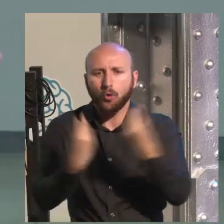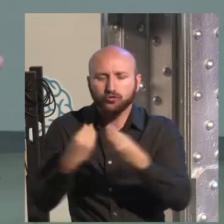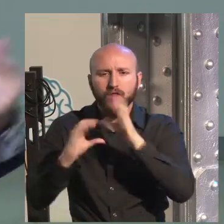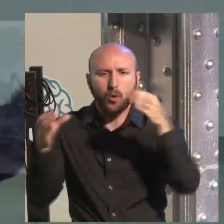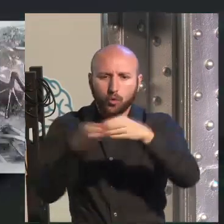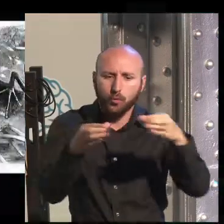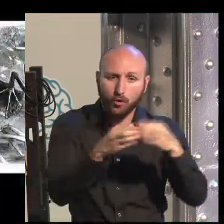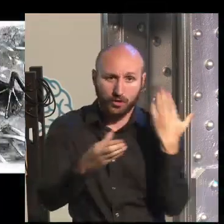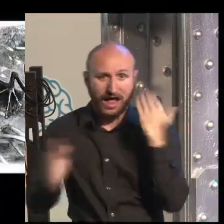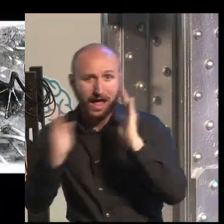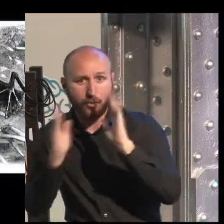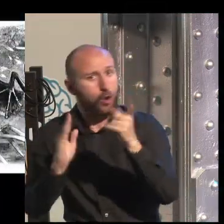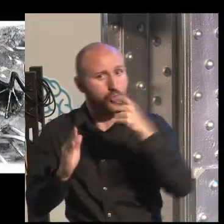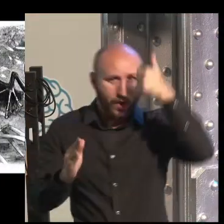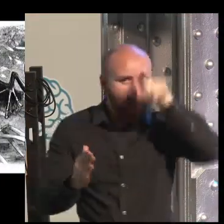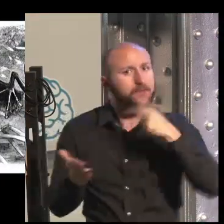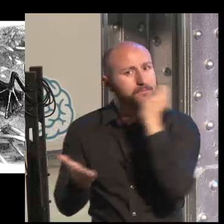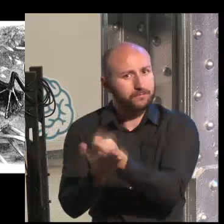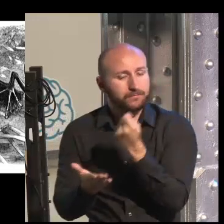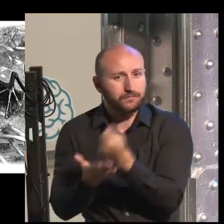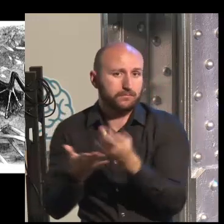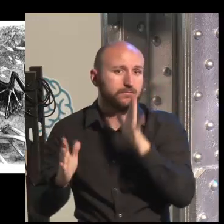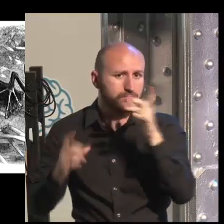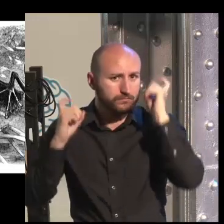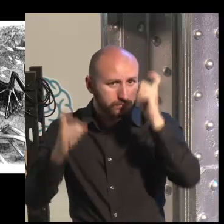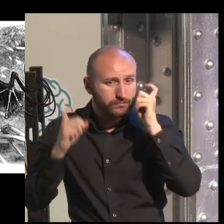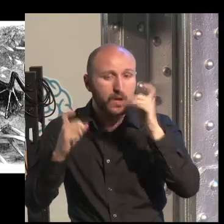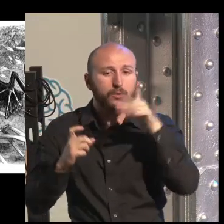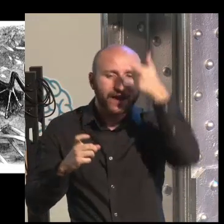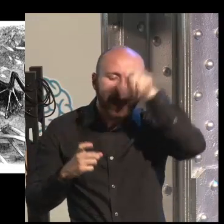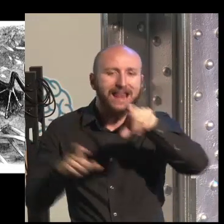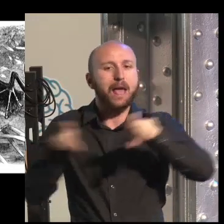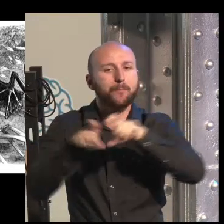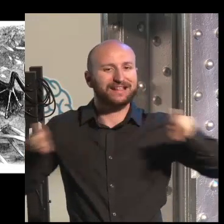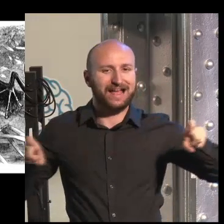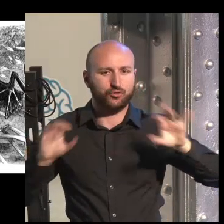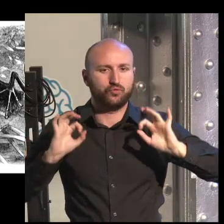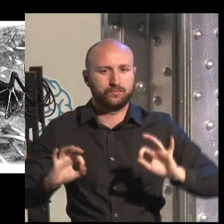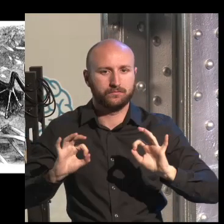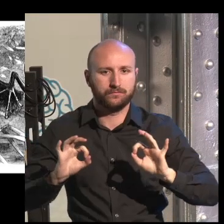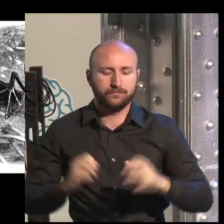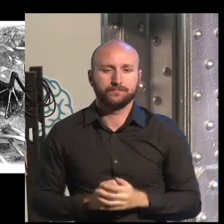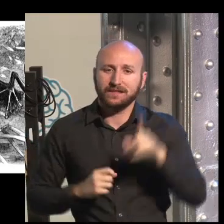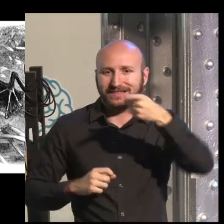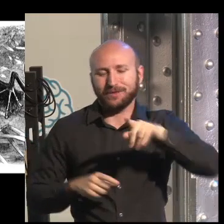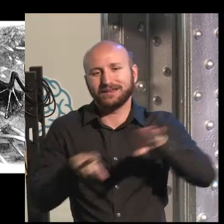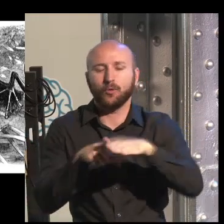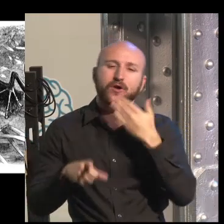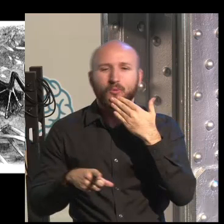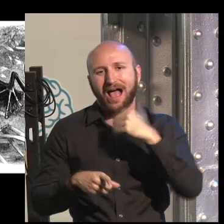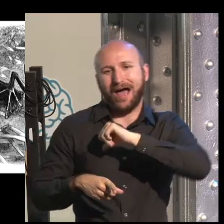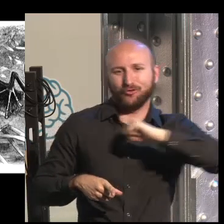la época. Él se lo pagaba. Él era un empresario. Él era un autónomo, más que un